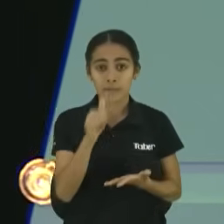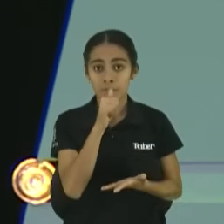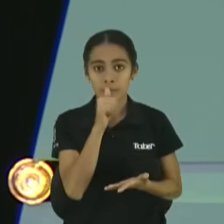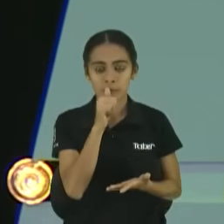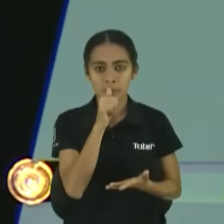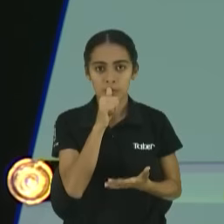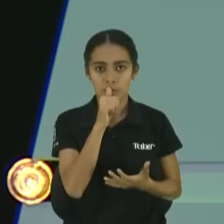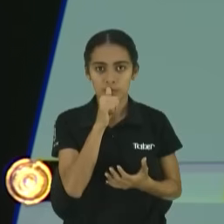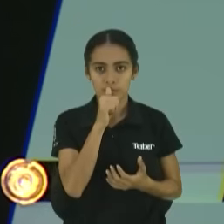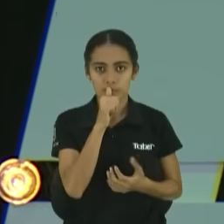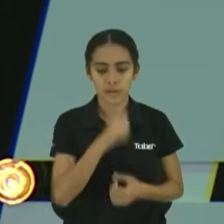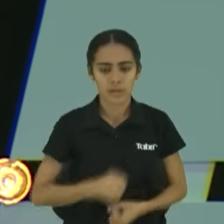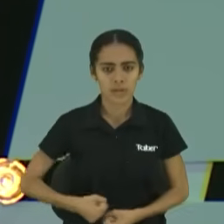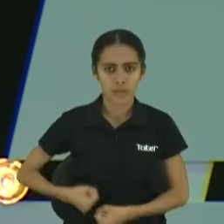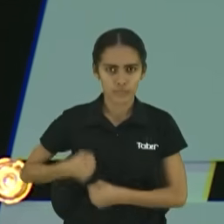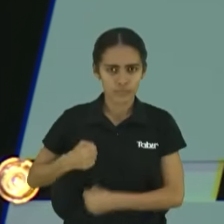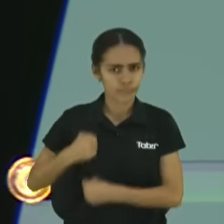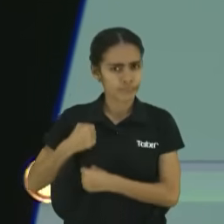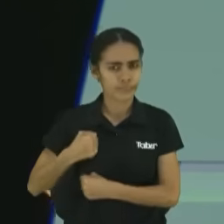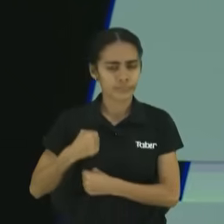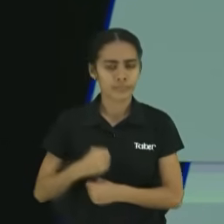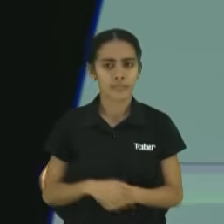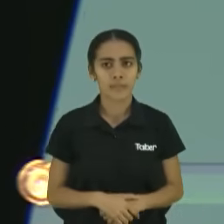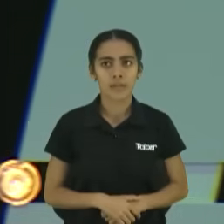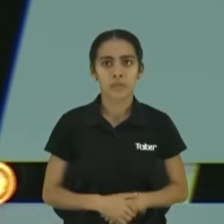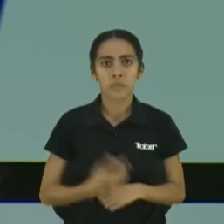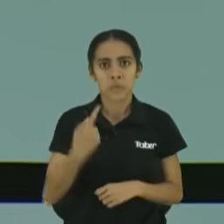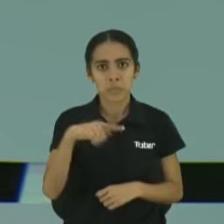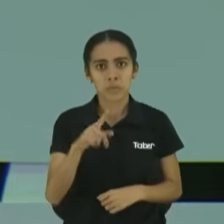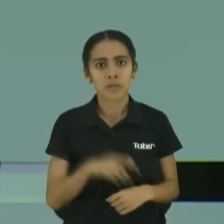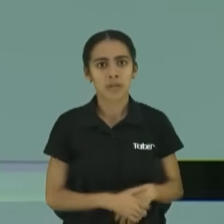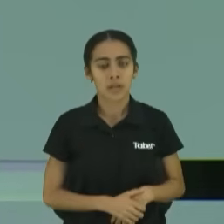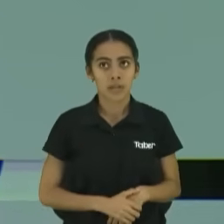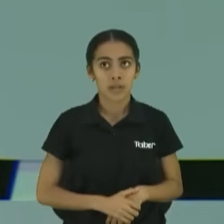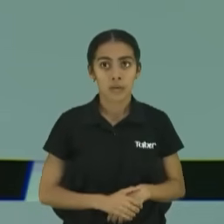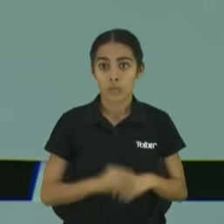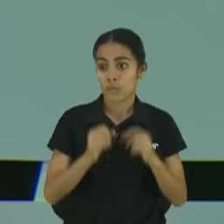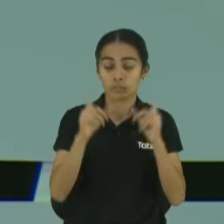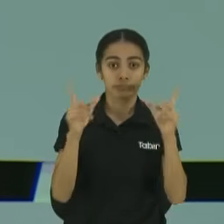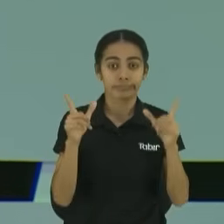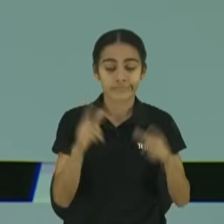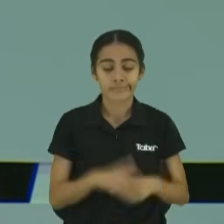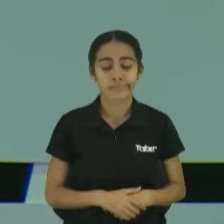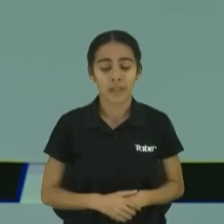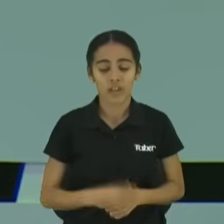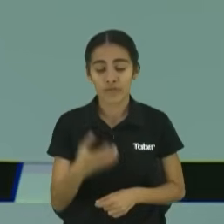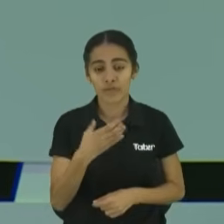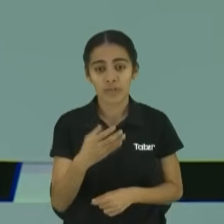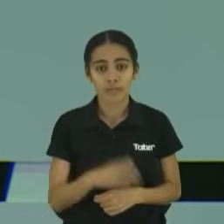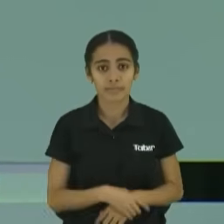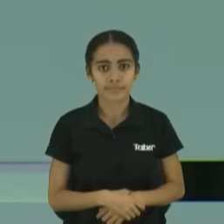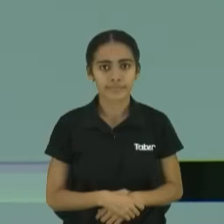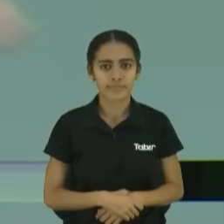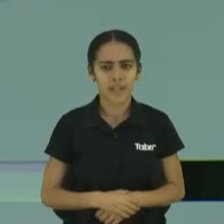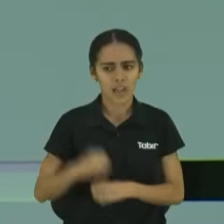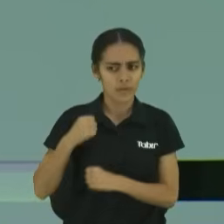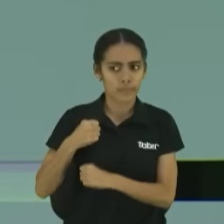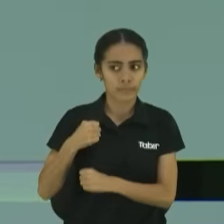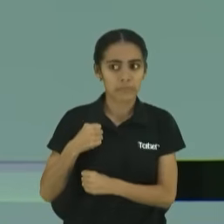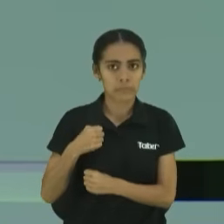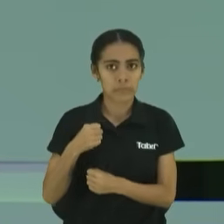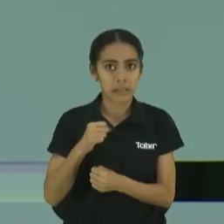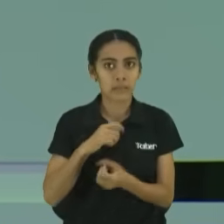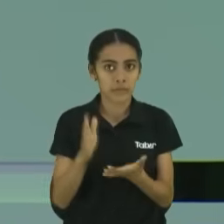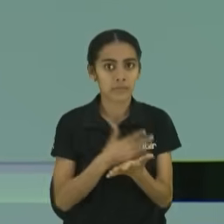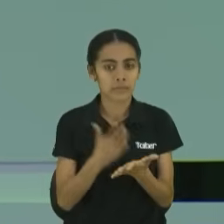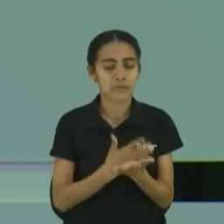militar. El primer día que llegamos a pedir el prospecto, porque era una gran cosa estudiar en el colegio militar. Se me queda viendo el coronel y me dice, déjeme ahí, ven en las